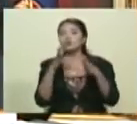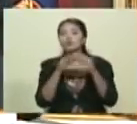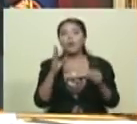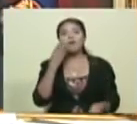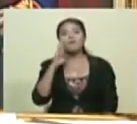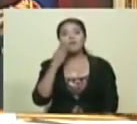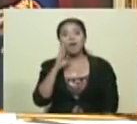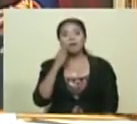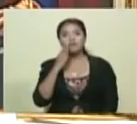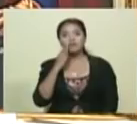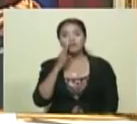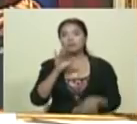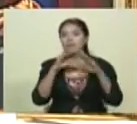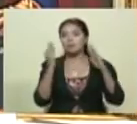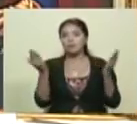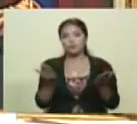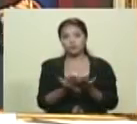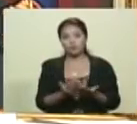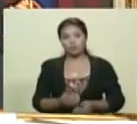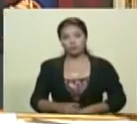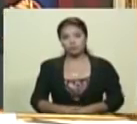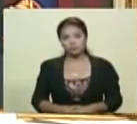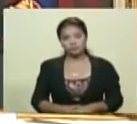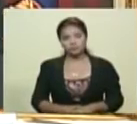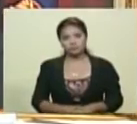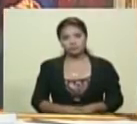Live del mundo.